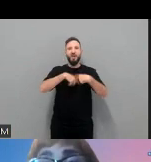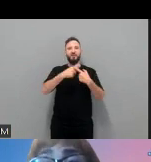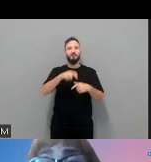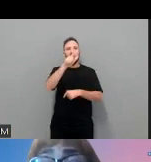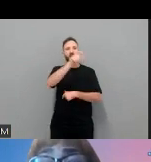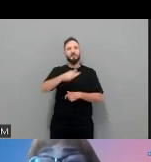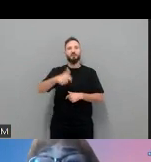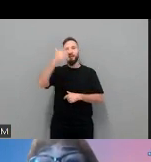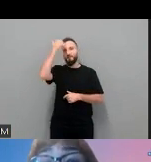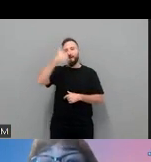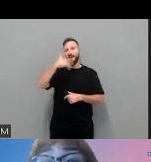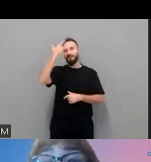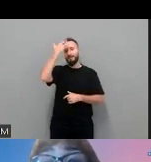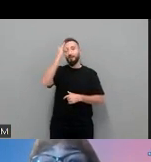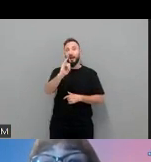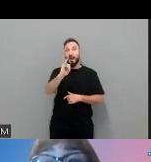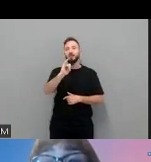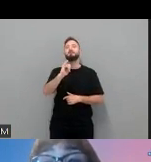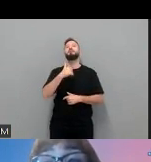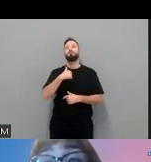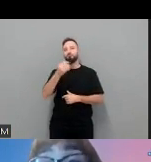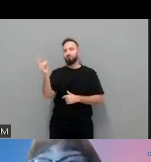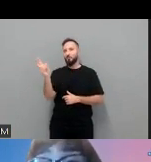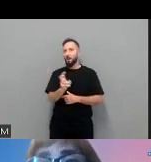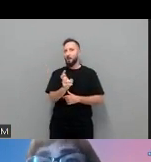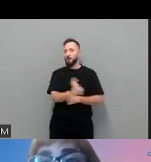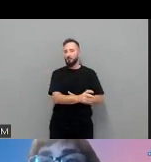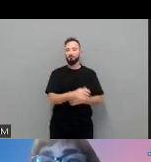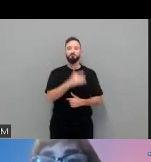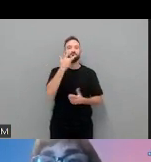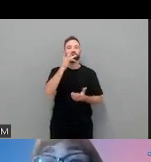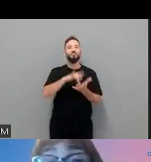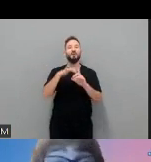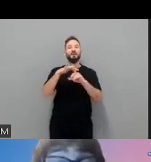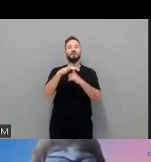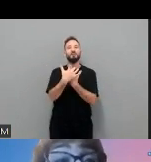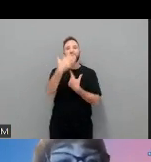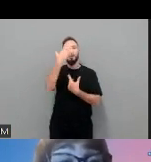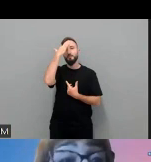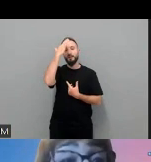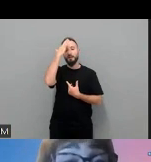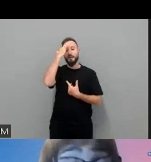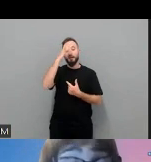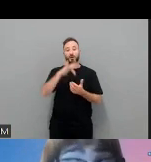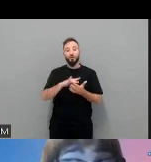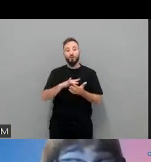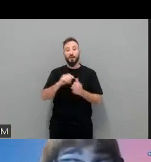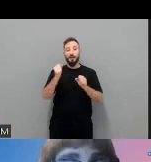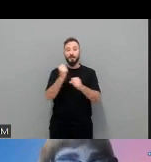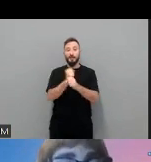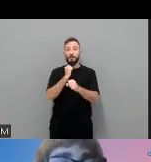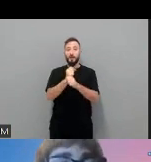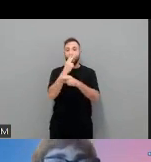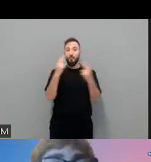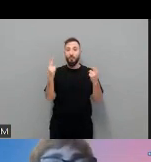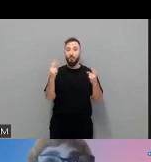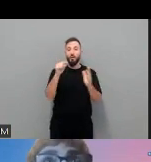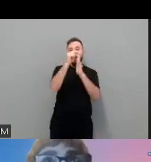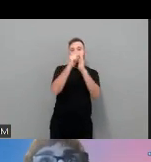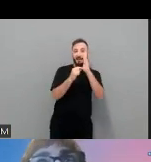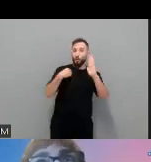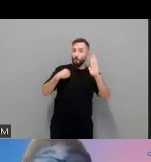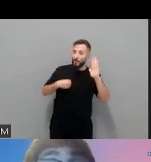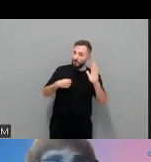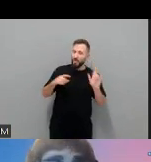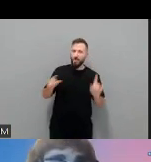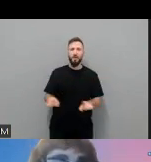con parálisis cerebral. En el caso de que sea empleo público, aunque los requisitos y la solicitud es la misma, se